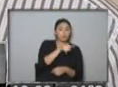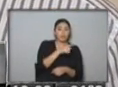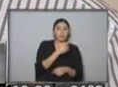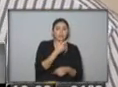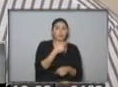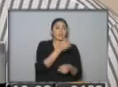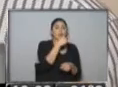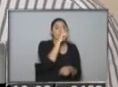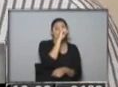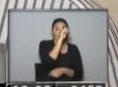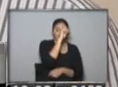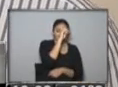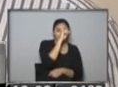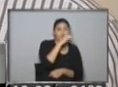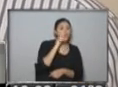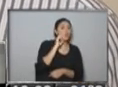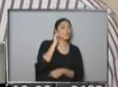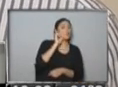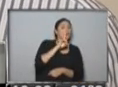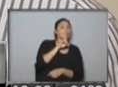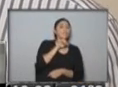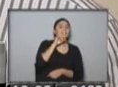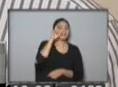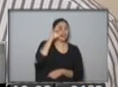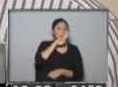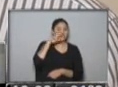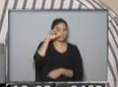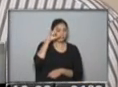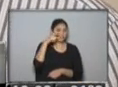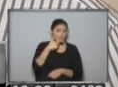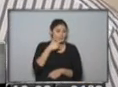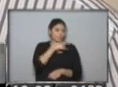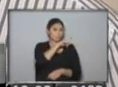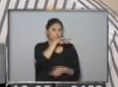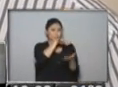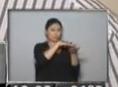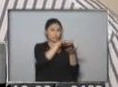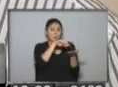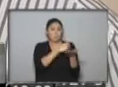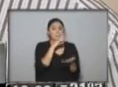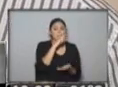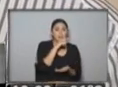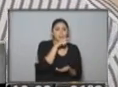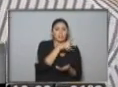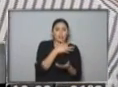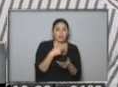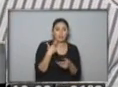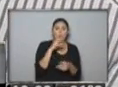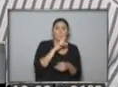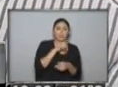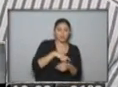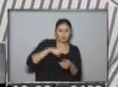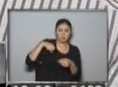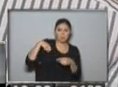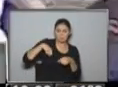se lo estuvo asistiendo en el Hospital Gutiérrez junto a otro compañero ayer en La Plata, se tira encima de una compañera para que le dejen de pegar patadas